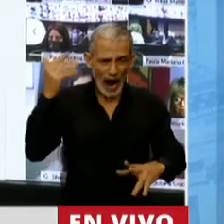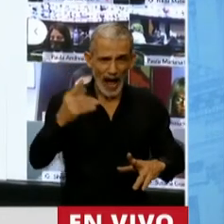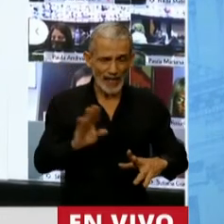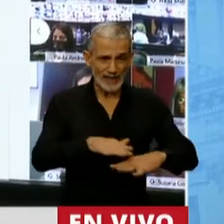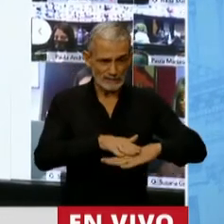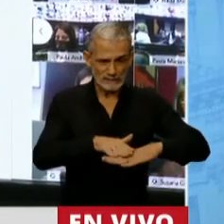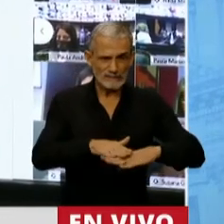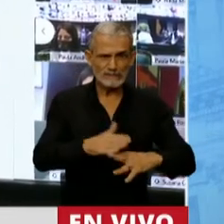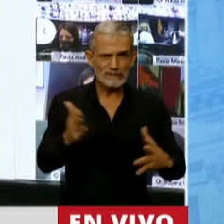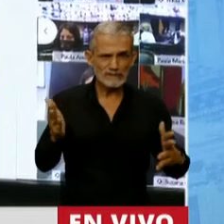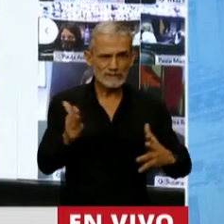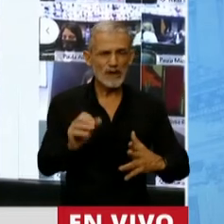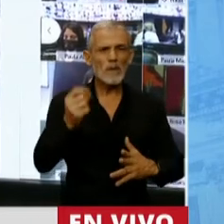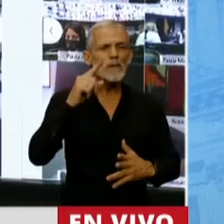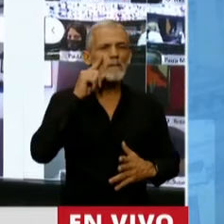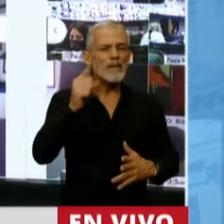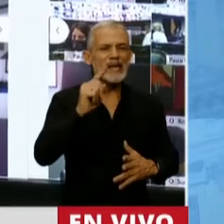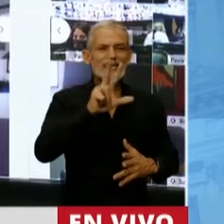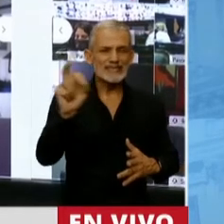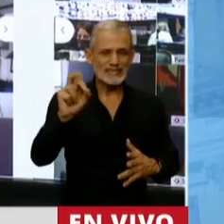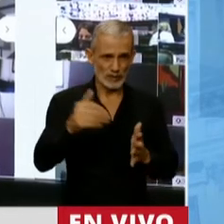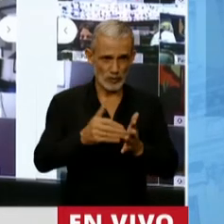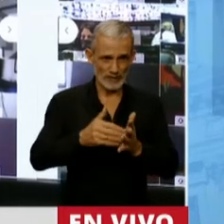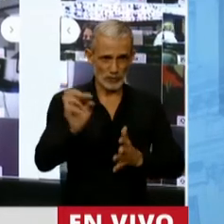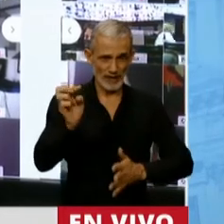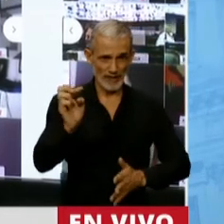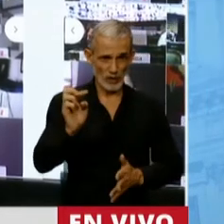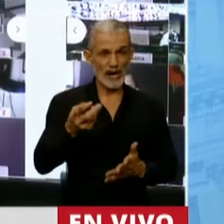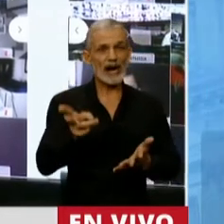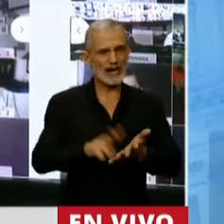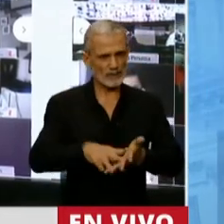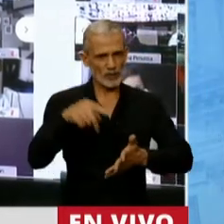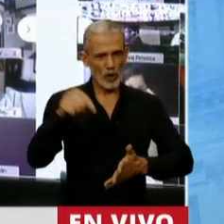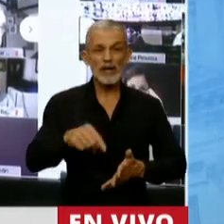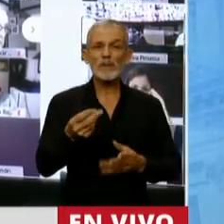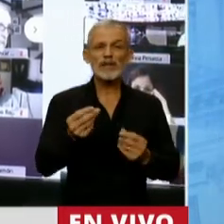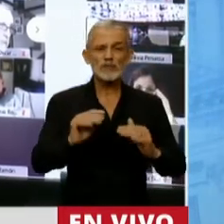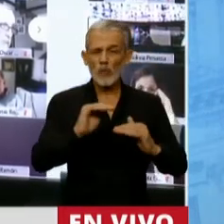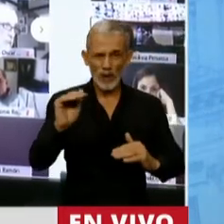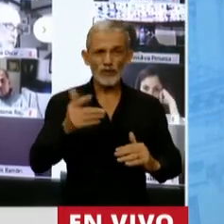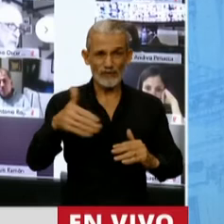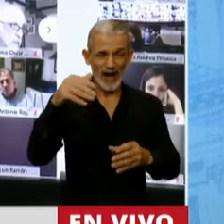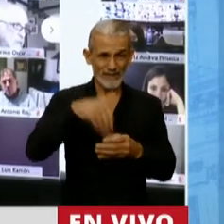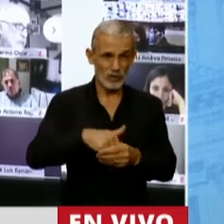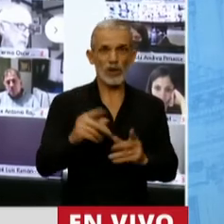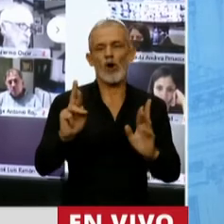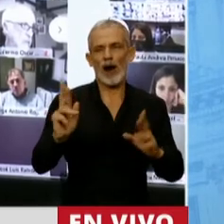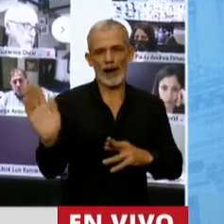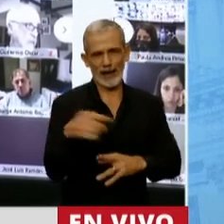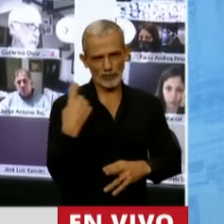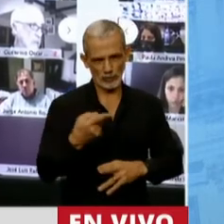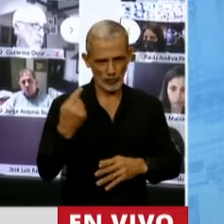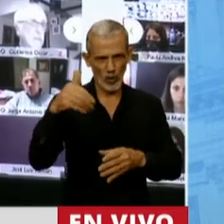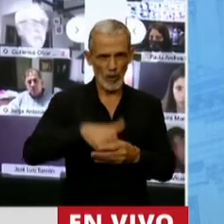no se encuentra casi de 1.300 millones de dólares. Repito que hoy el presupuesto que estamos por votar, ojalá que todos nos